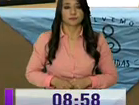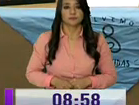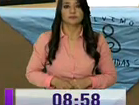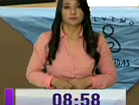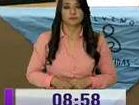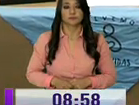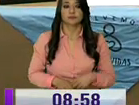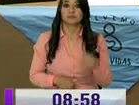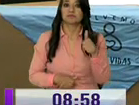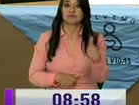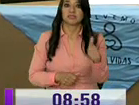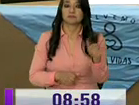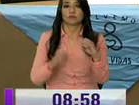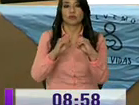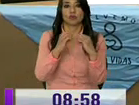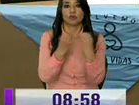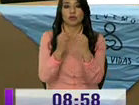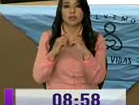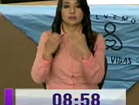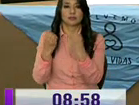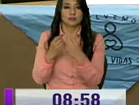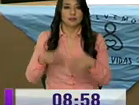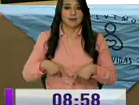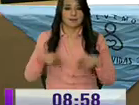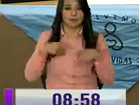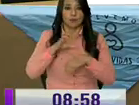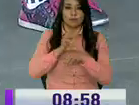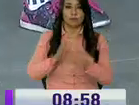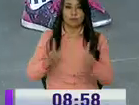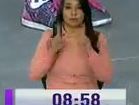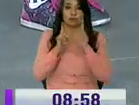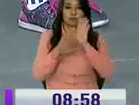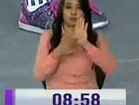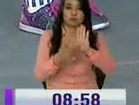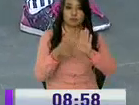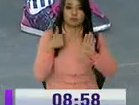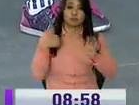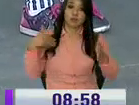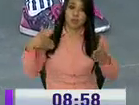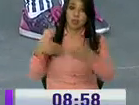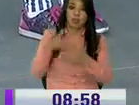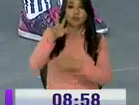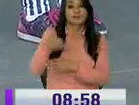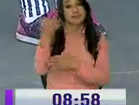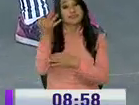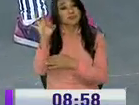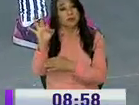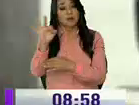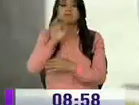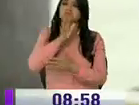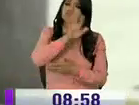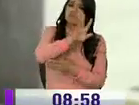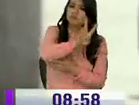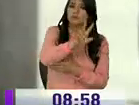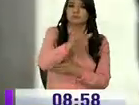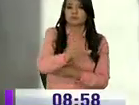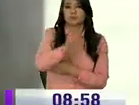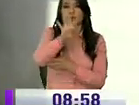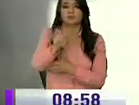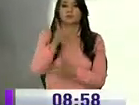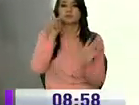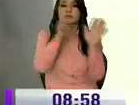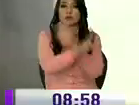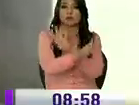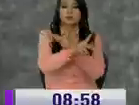Datos proporcionados por varias organizaciones pro vida del país establecen que en el último año se han presentado 2.480 denuncias